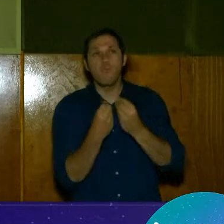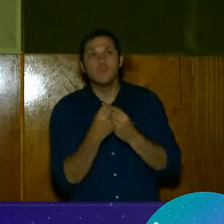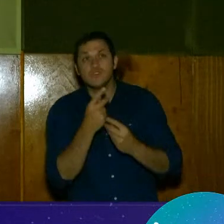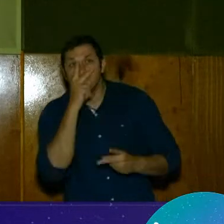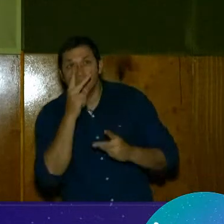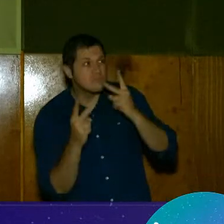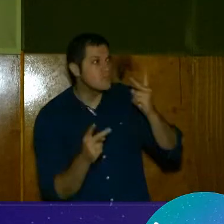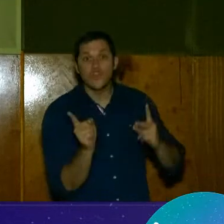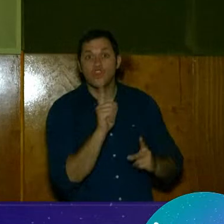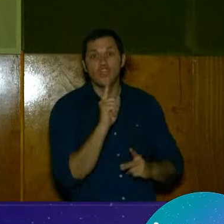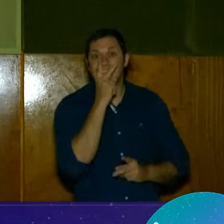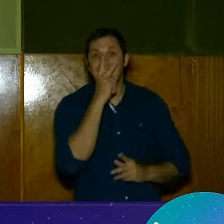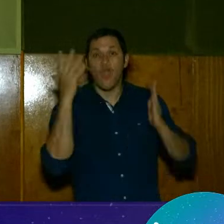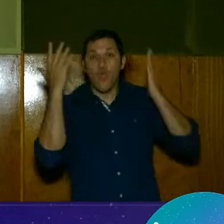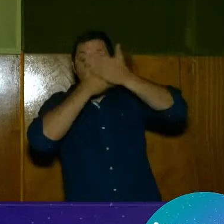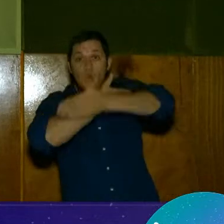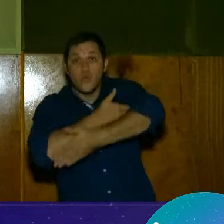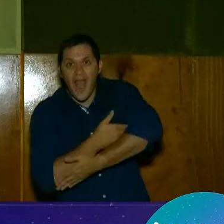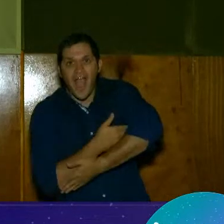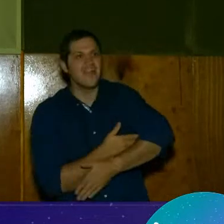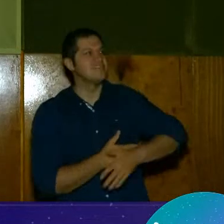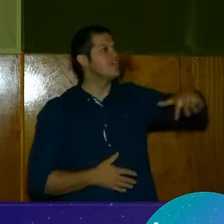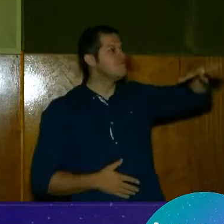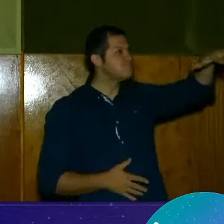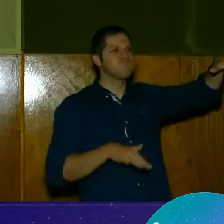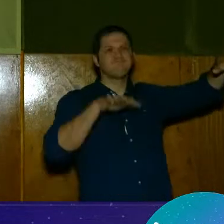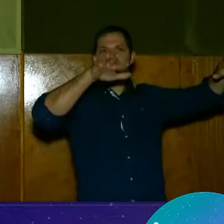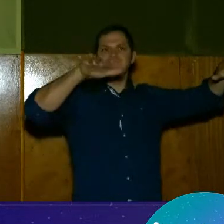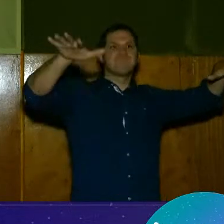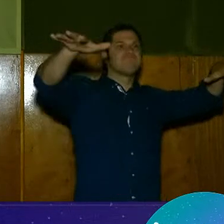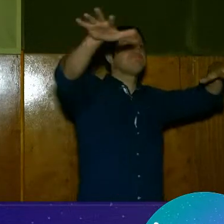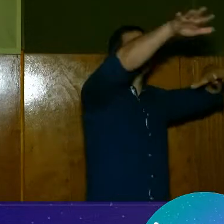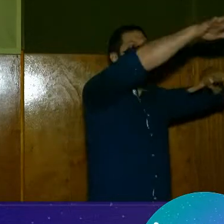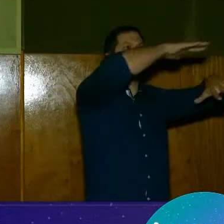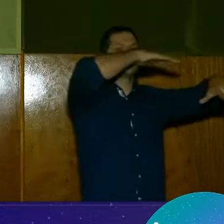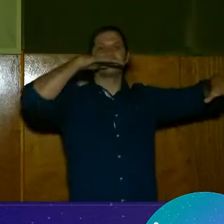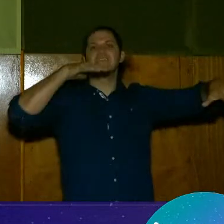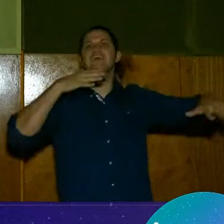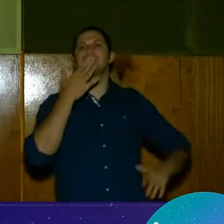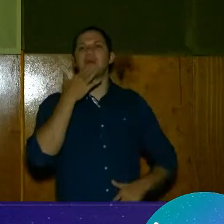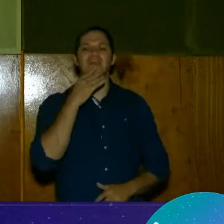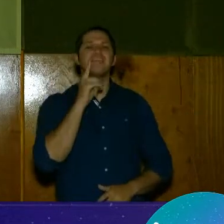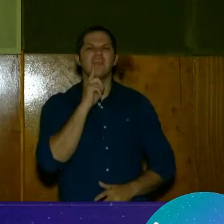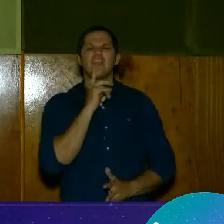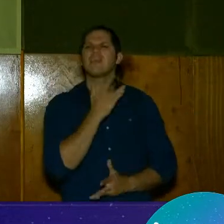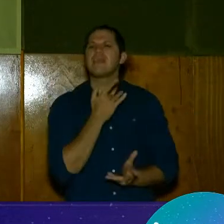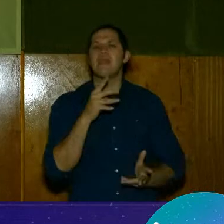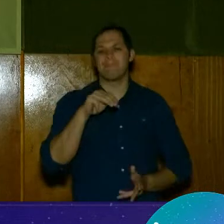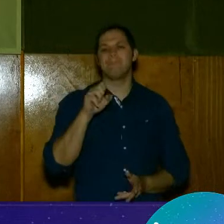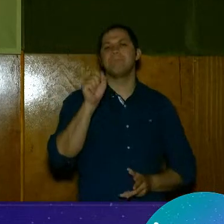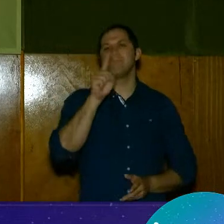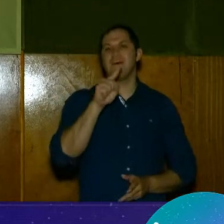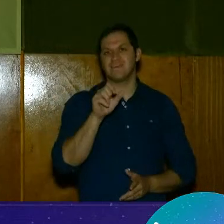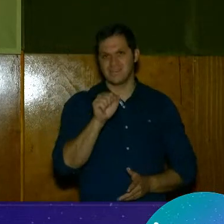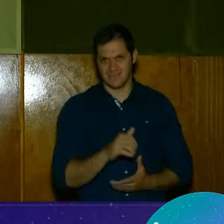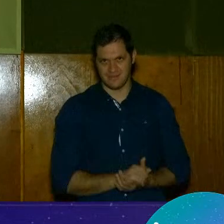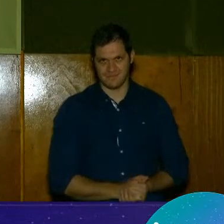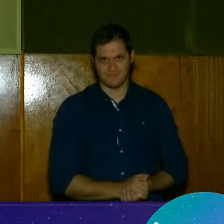la mayor parte de las estrellas está en el centro pero no la mayor parte de su masa porque la materia